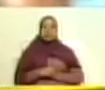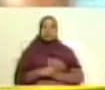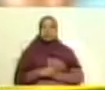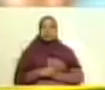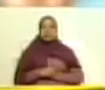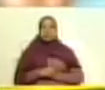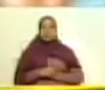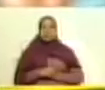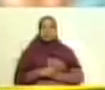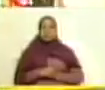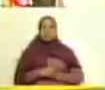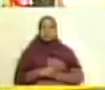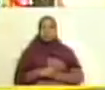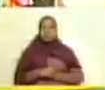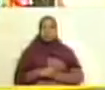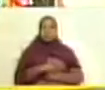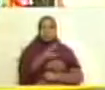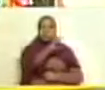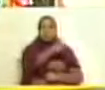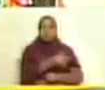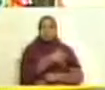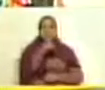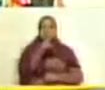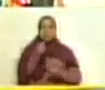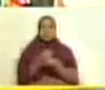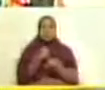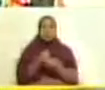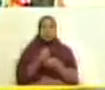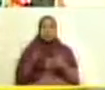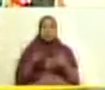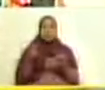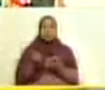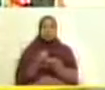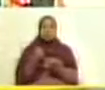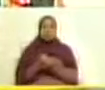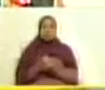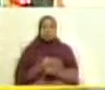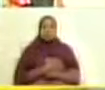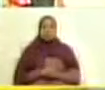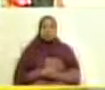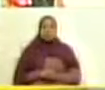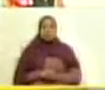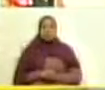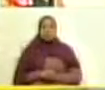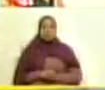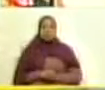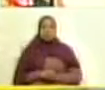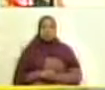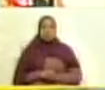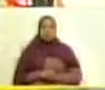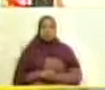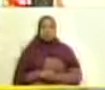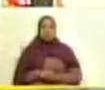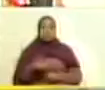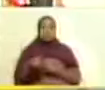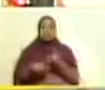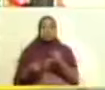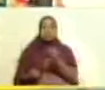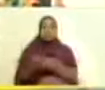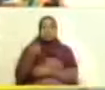Las nuevas fuentes de energía, estamos trabajando en el tema. Las nuevas fuentes de energía,